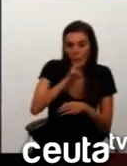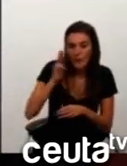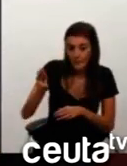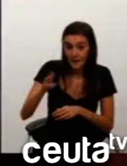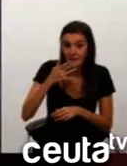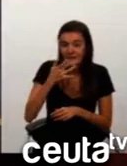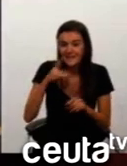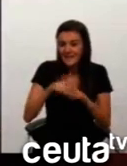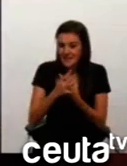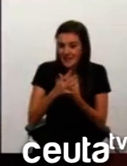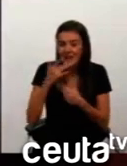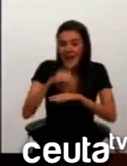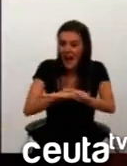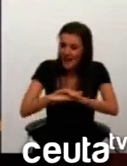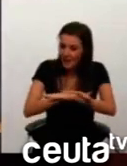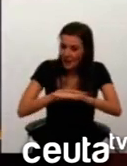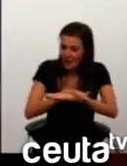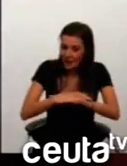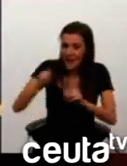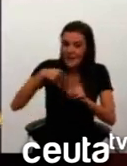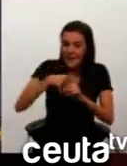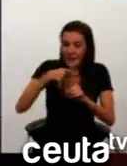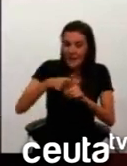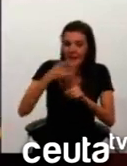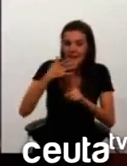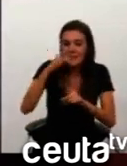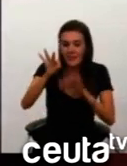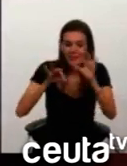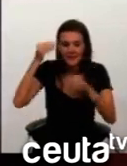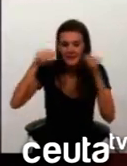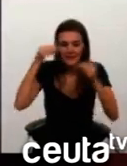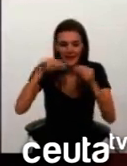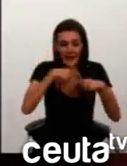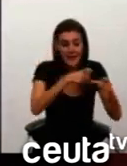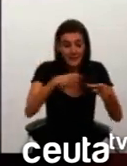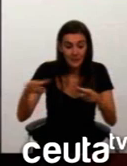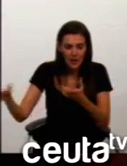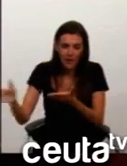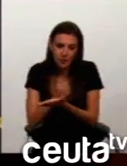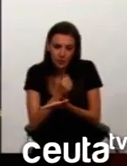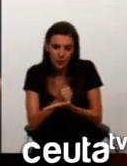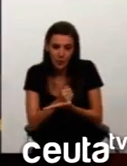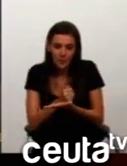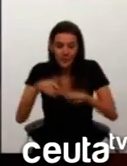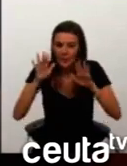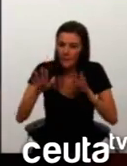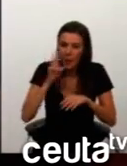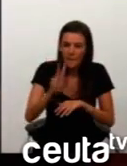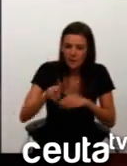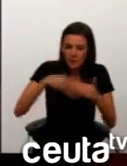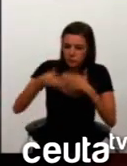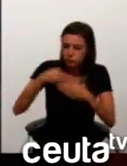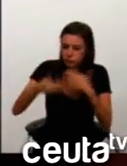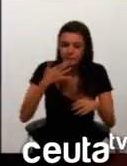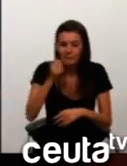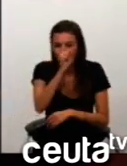que es quien sustenta al Gobierno y es quien va a decidir cómo se realizará ese reparto definitivamente, pero, visto lo visto, tiene